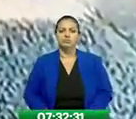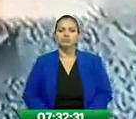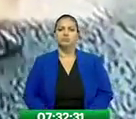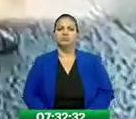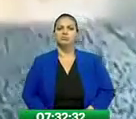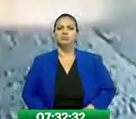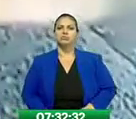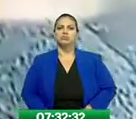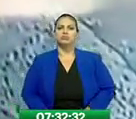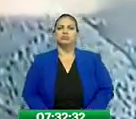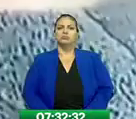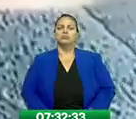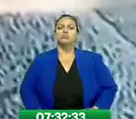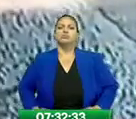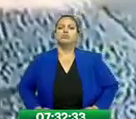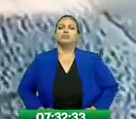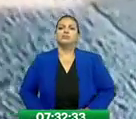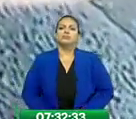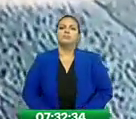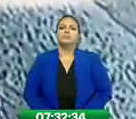informó Jorge Escobar.